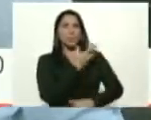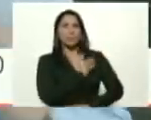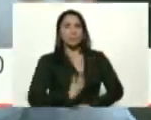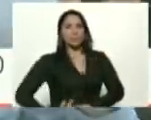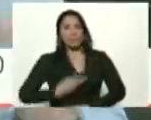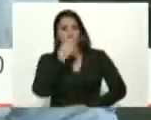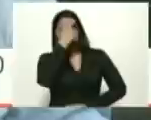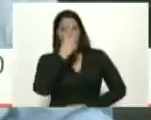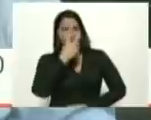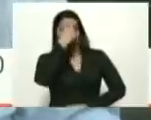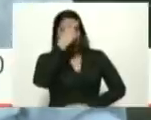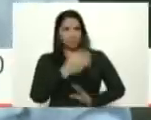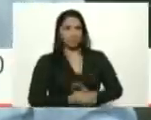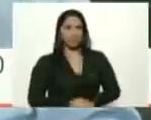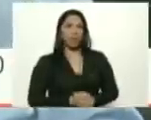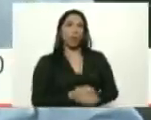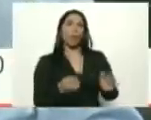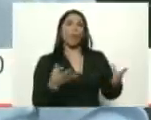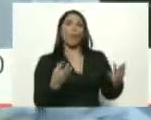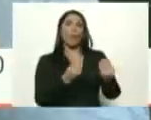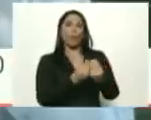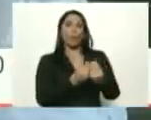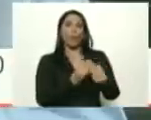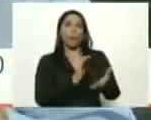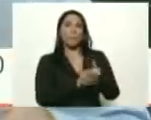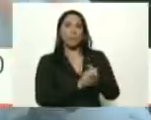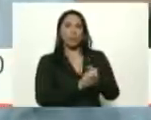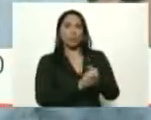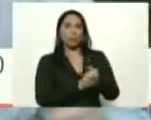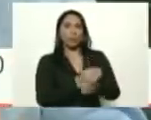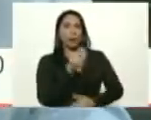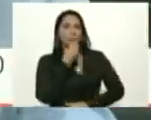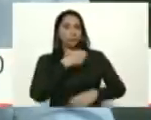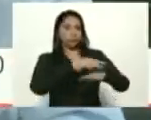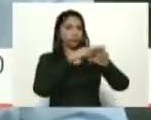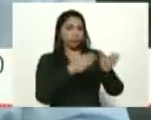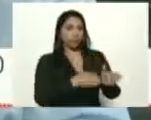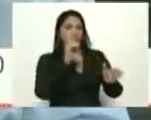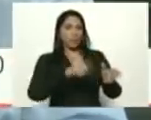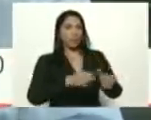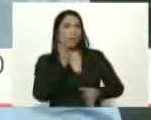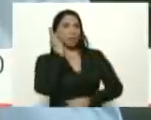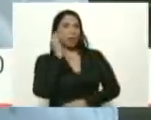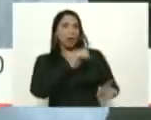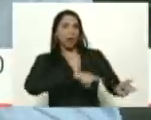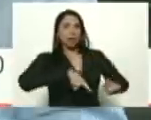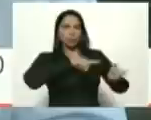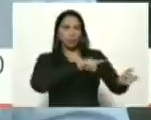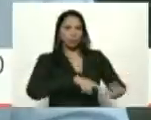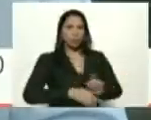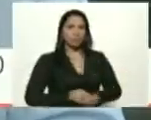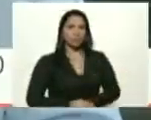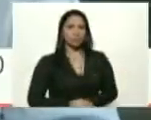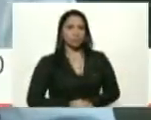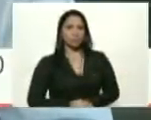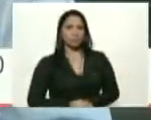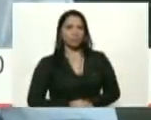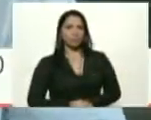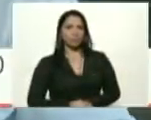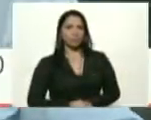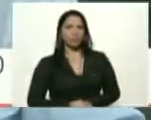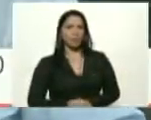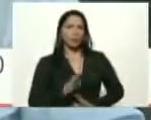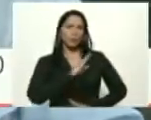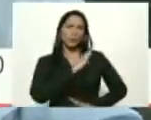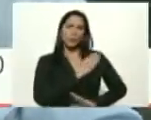Tarek, con el compañero Tellerías y con la compañera de Agricultura Urbana. Le hemos dado mucha